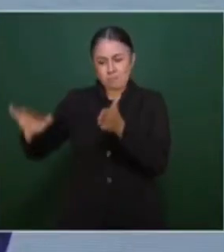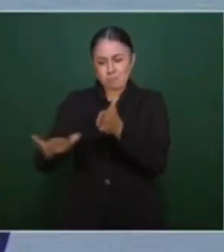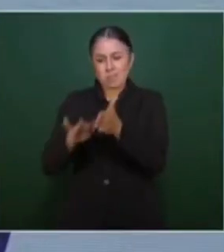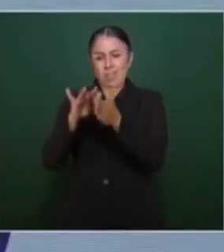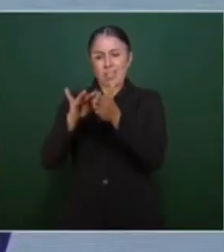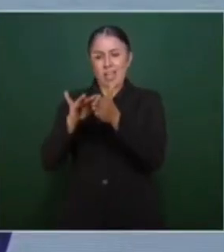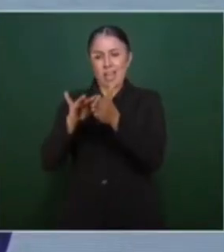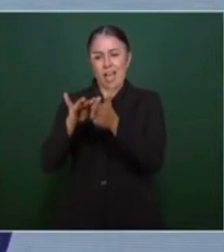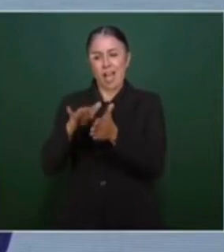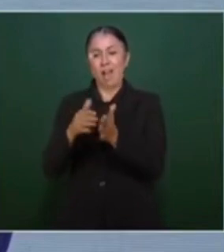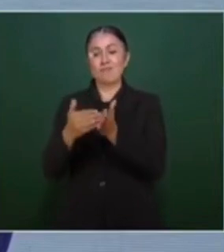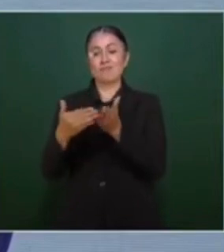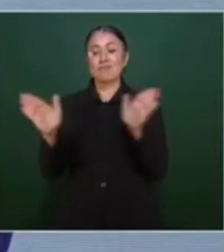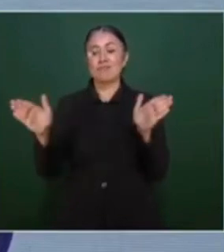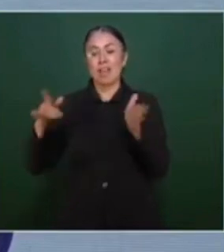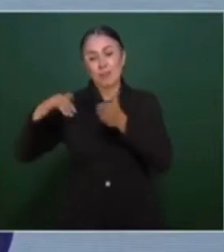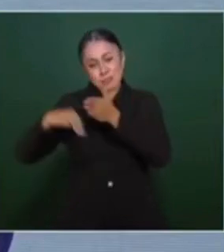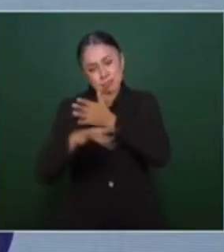las presas.